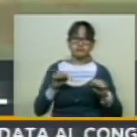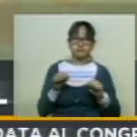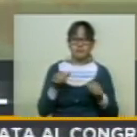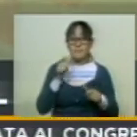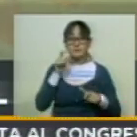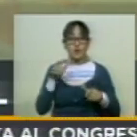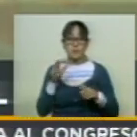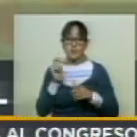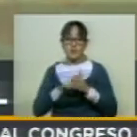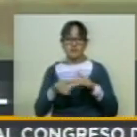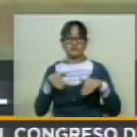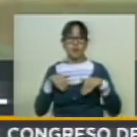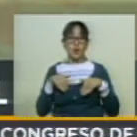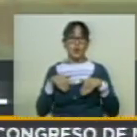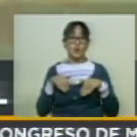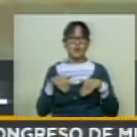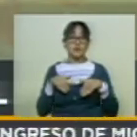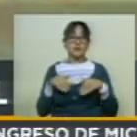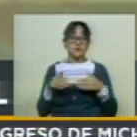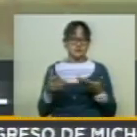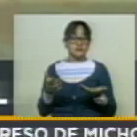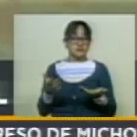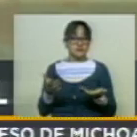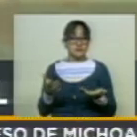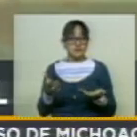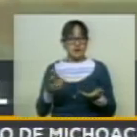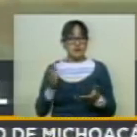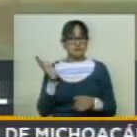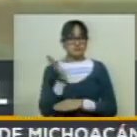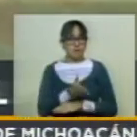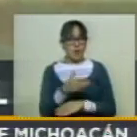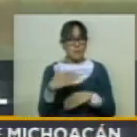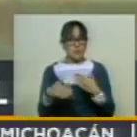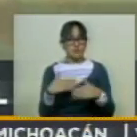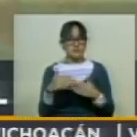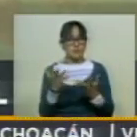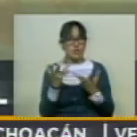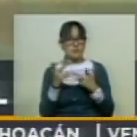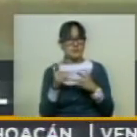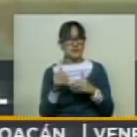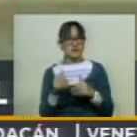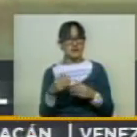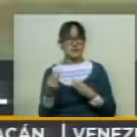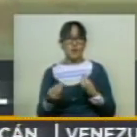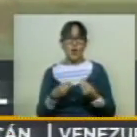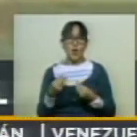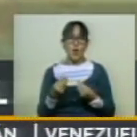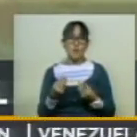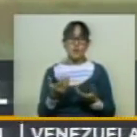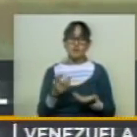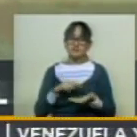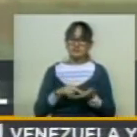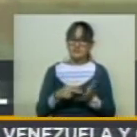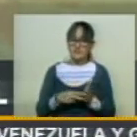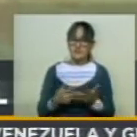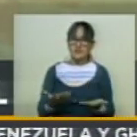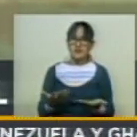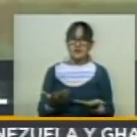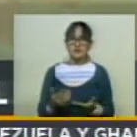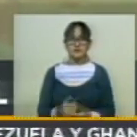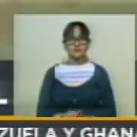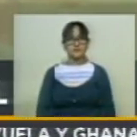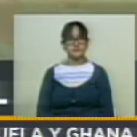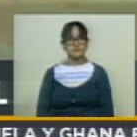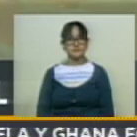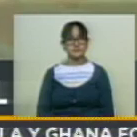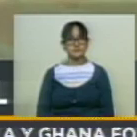abstención, cuando estamos hablando de sanciones y de procedimientos administrativos, concretamente, ¿cuáles serían